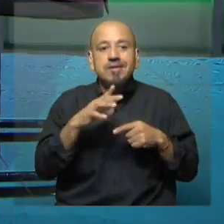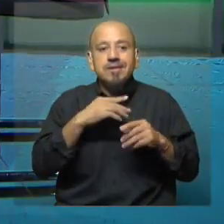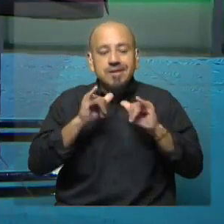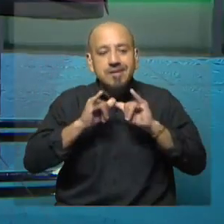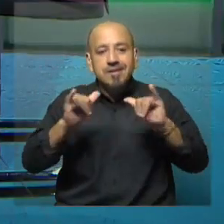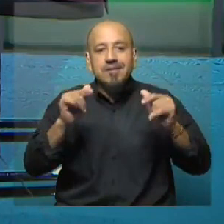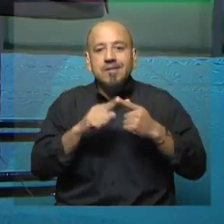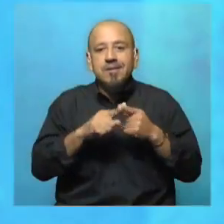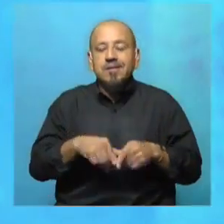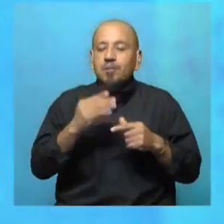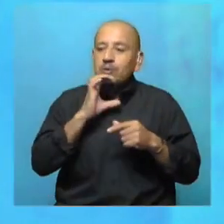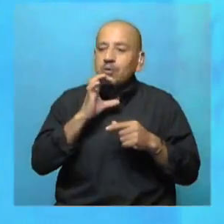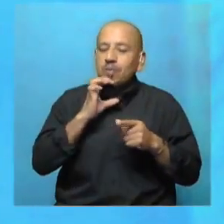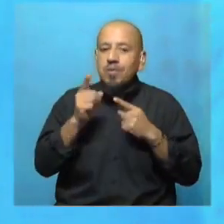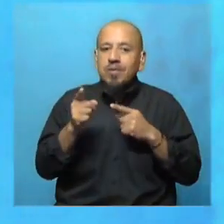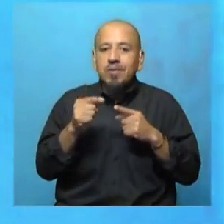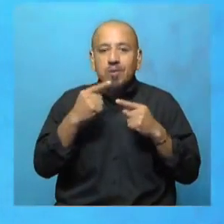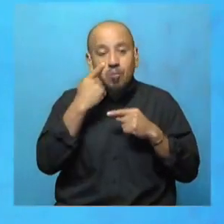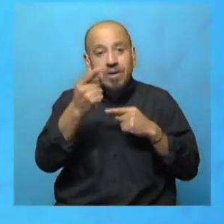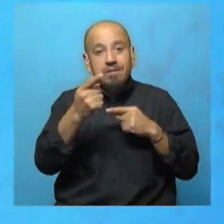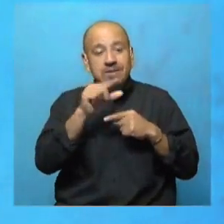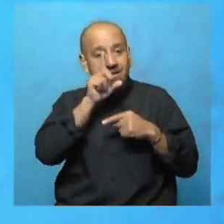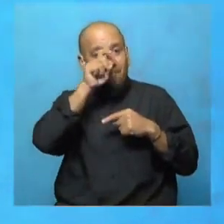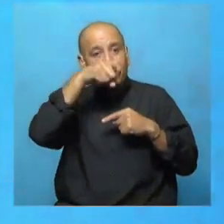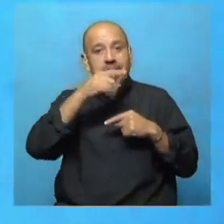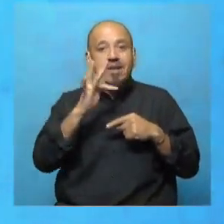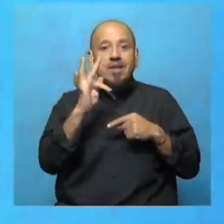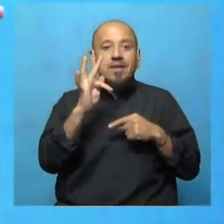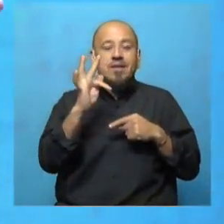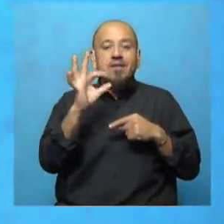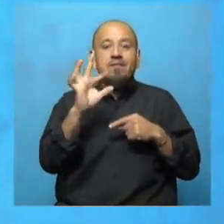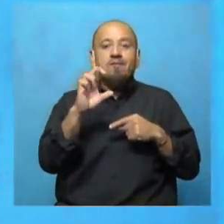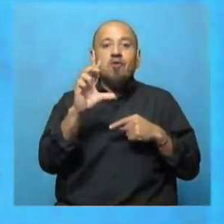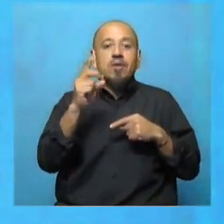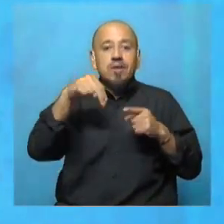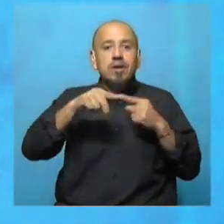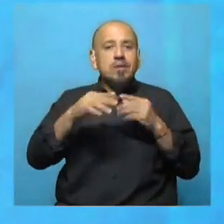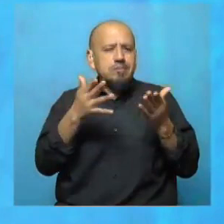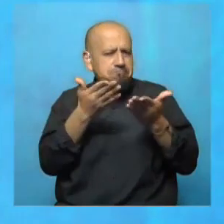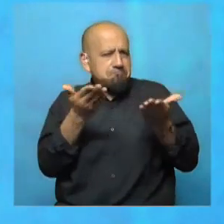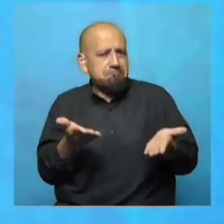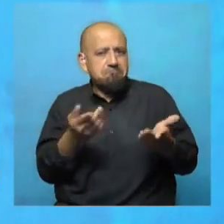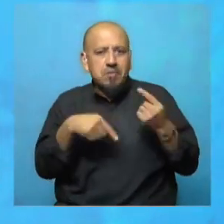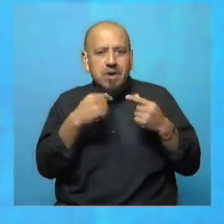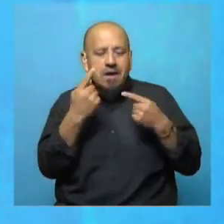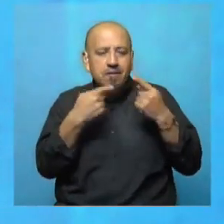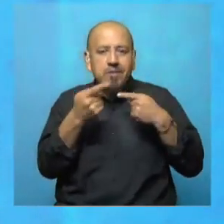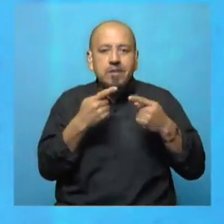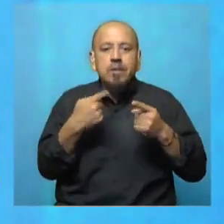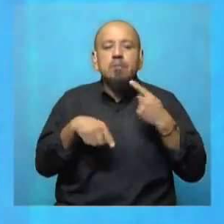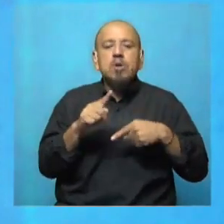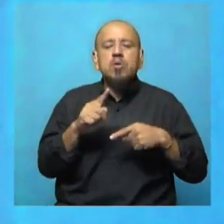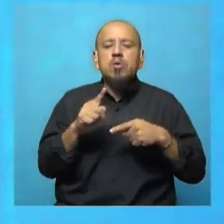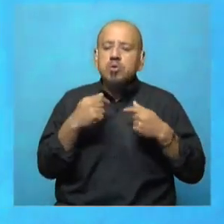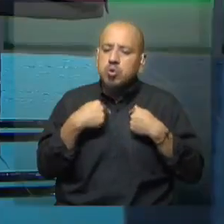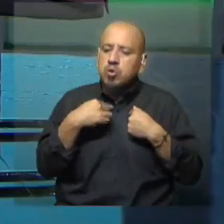era muy divertidana hablando y actuando que no debería en ese rol pero lo que